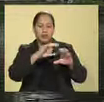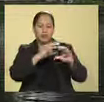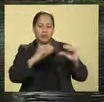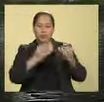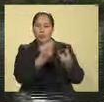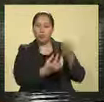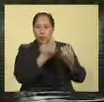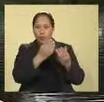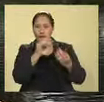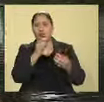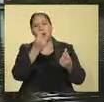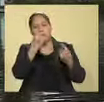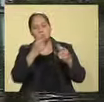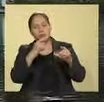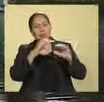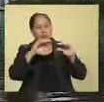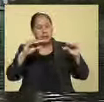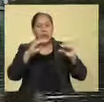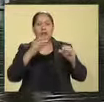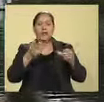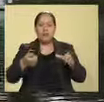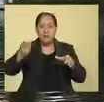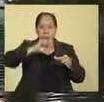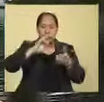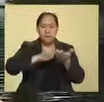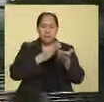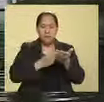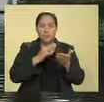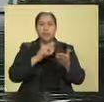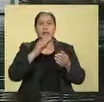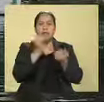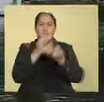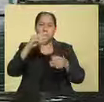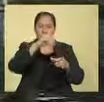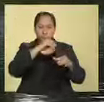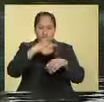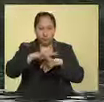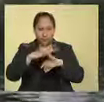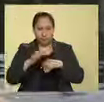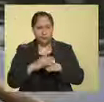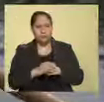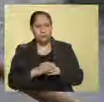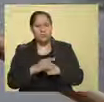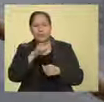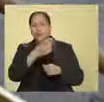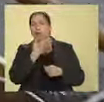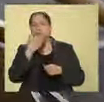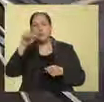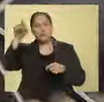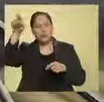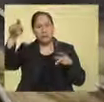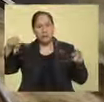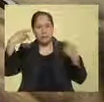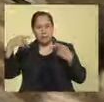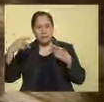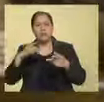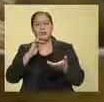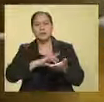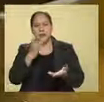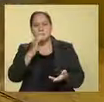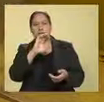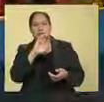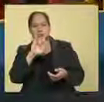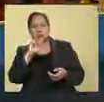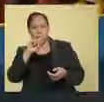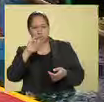puro esquite con mayonesa y queso. Perfecto. Bueno, pues aquí podemos ver que esto es de lo típico que van a encontrar en Xochimilco. Gracias,